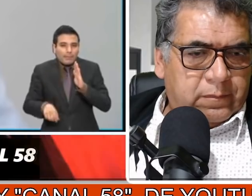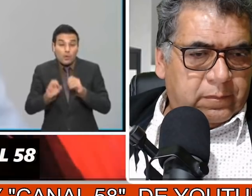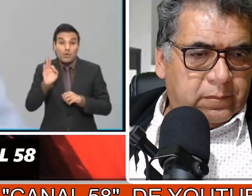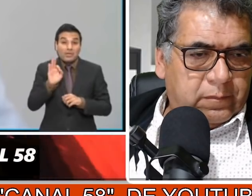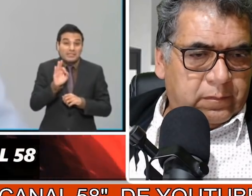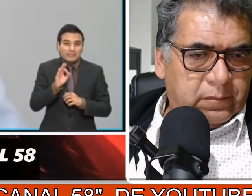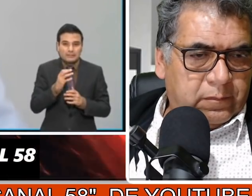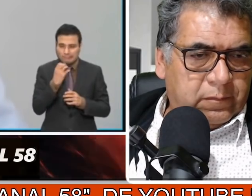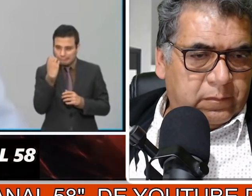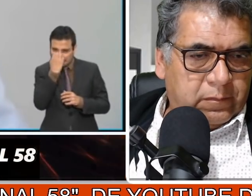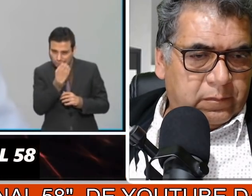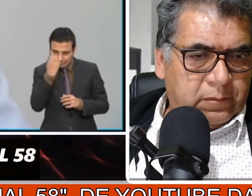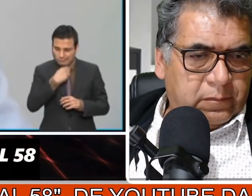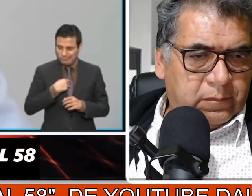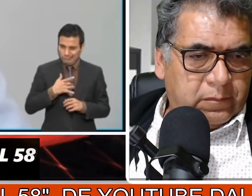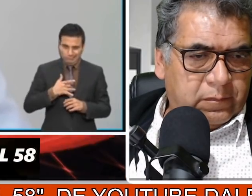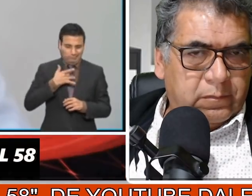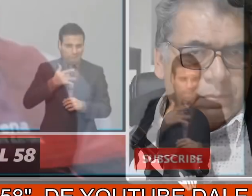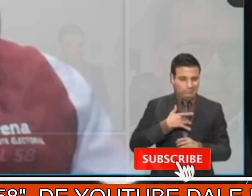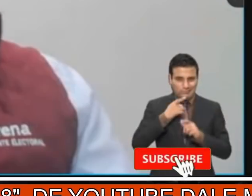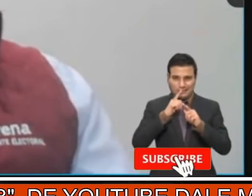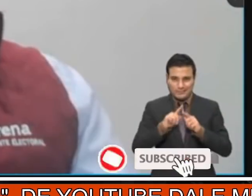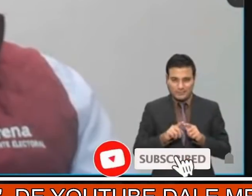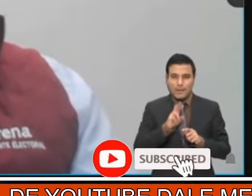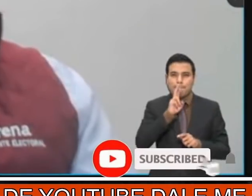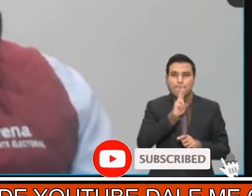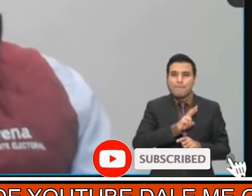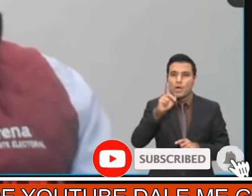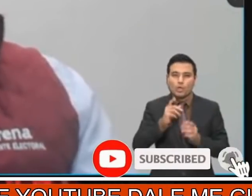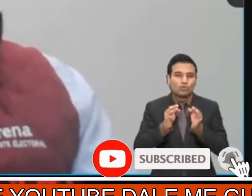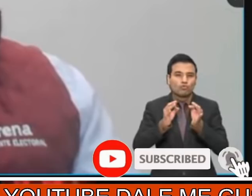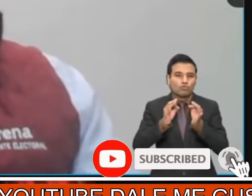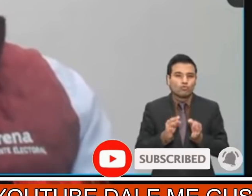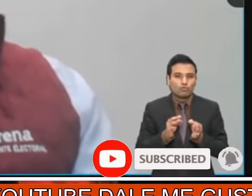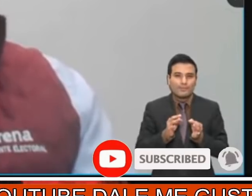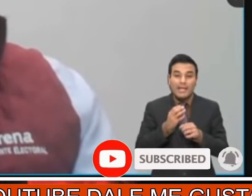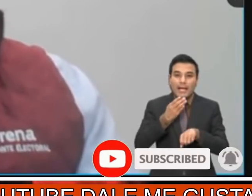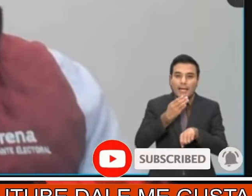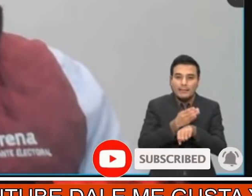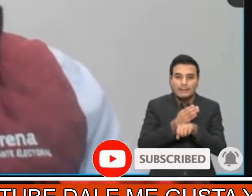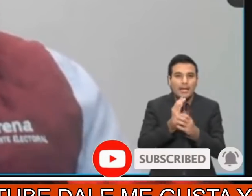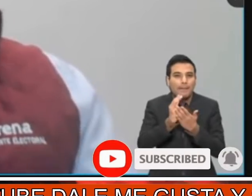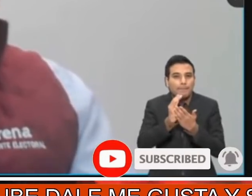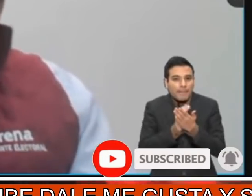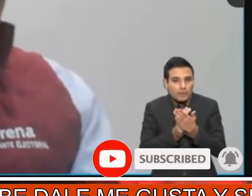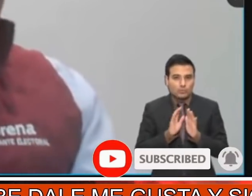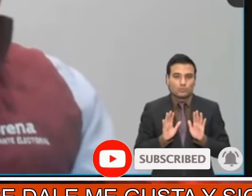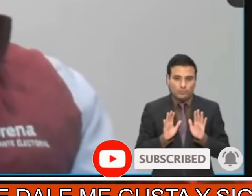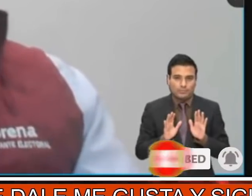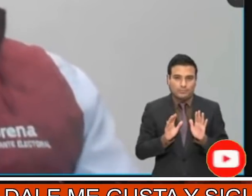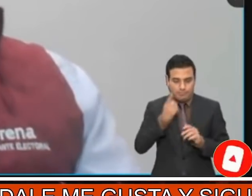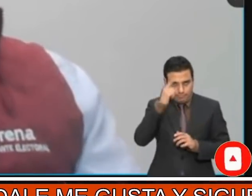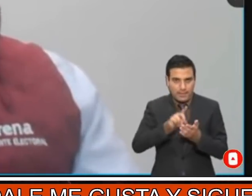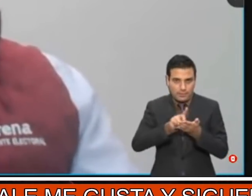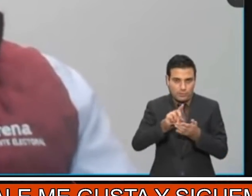de sentidos al significado de una norma, debe preferirse aquella que restringe en menor medida el ejercicio del derecho a ser votado.